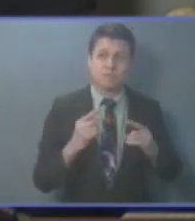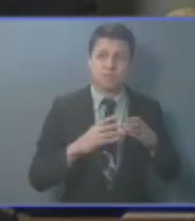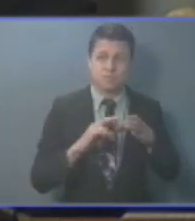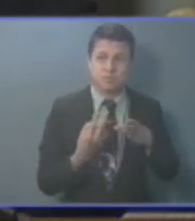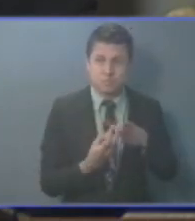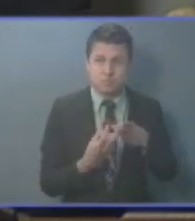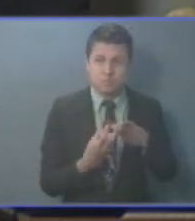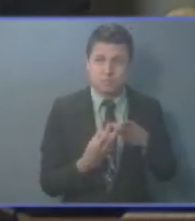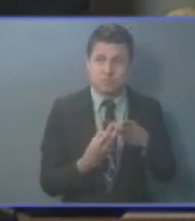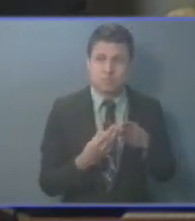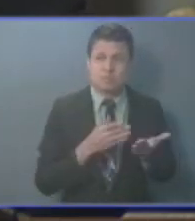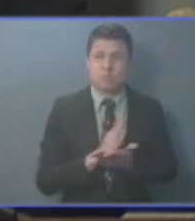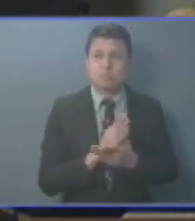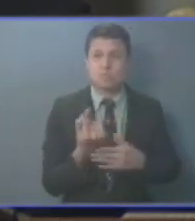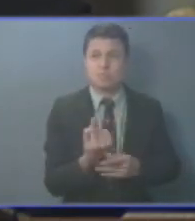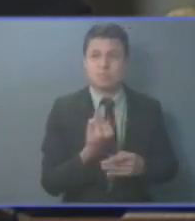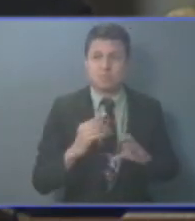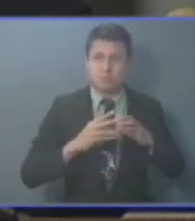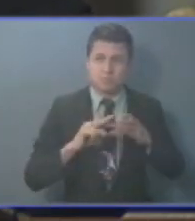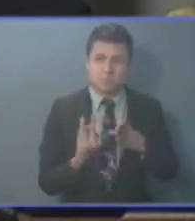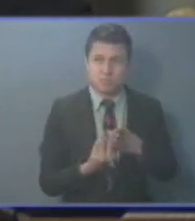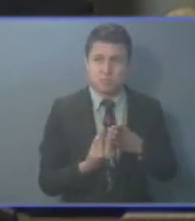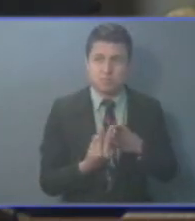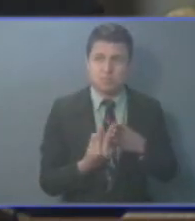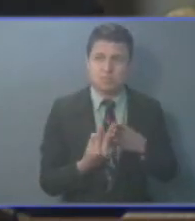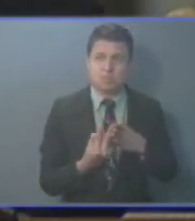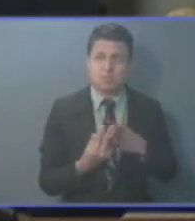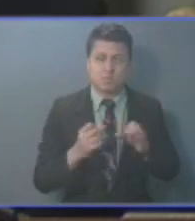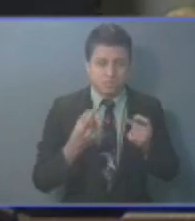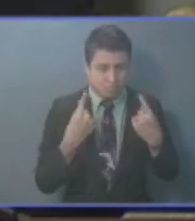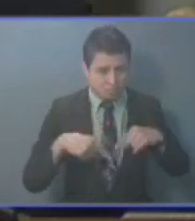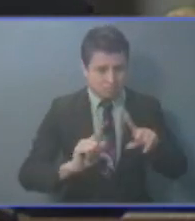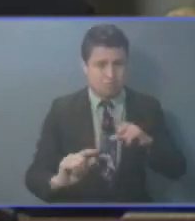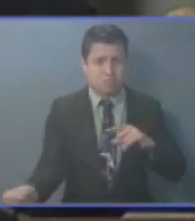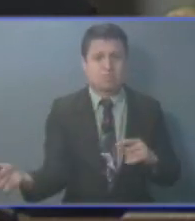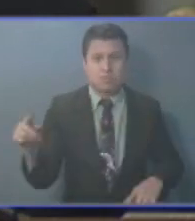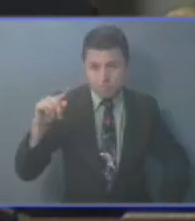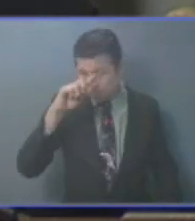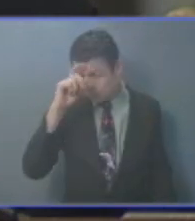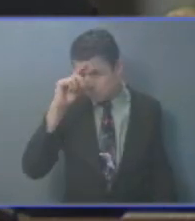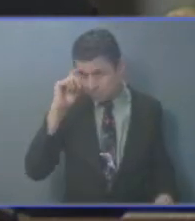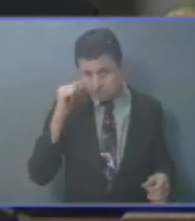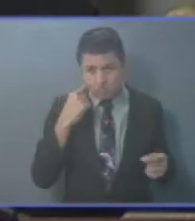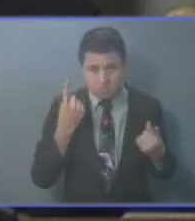comité con los miembros del gobierno seguirá funcionando,